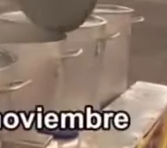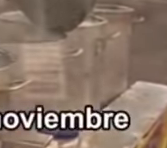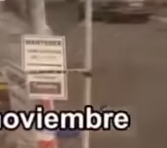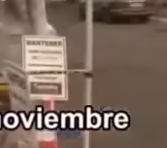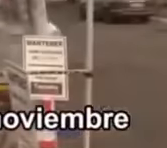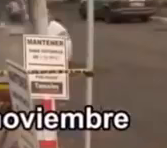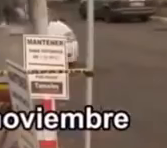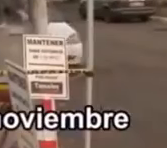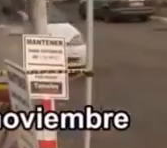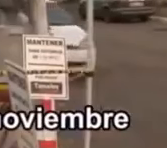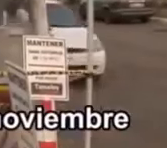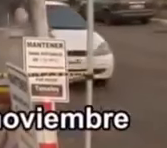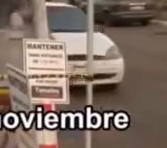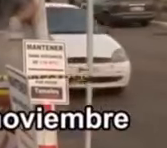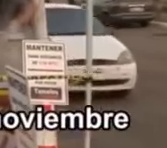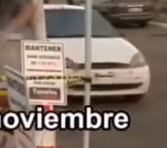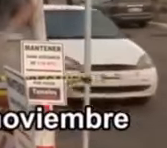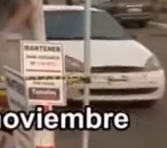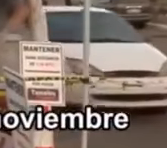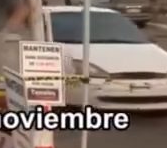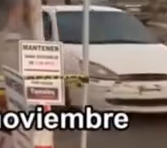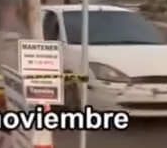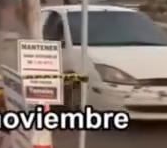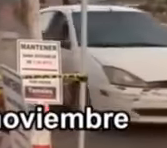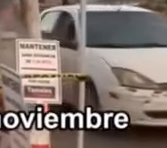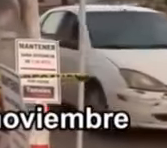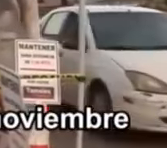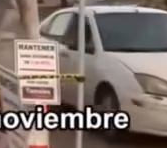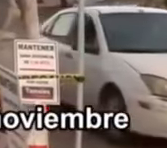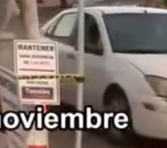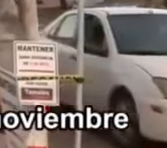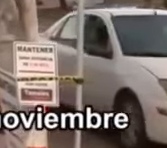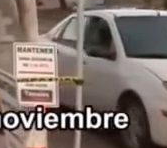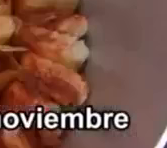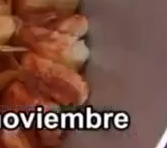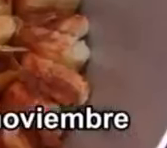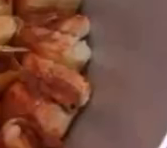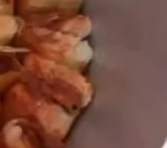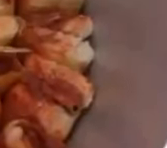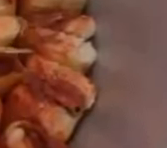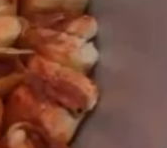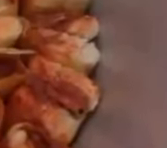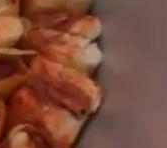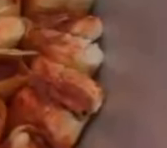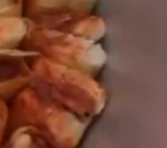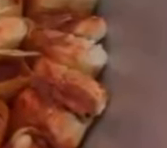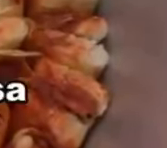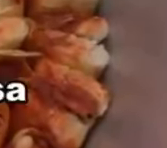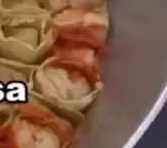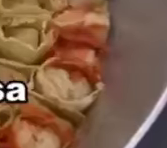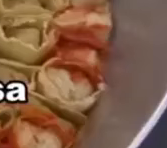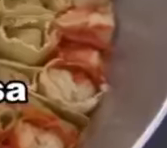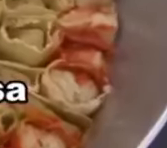a sábado a partir de las 5 de la tarde para que disfrute los mejores y más deliciosos tamales de carne de res, de puerco en salsa